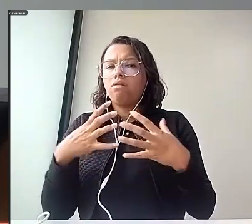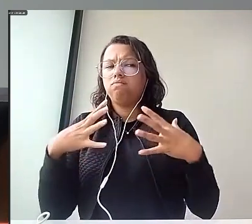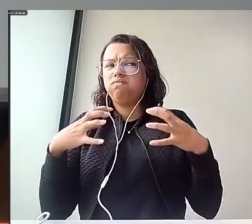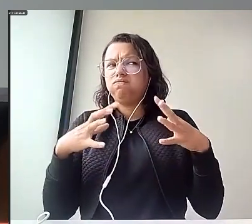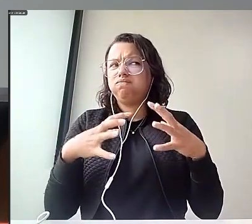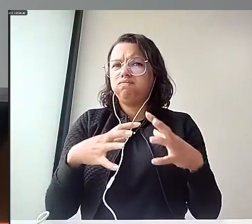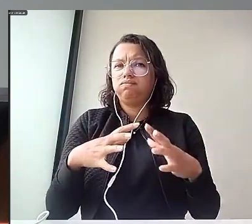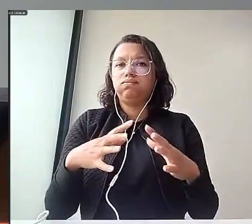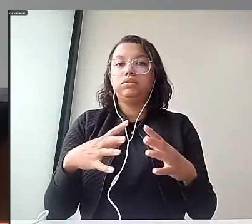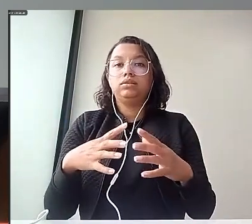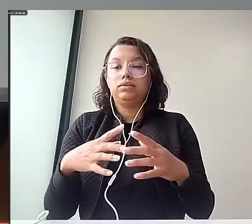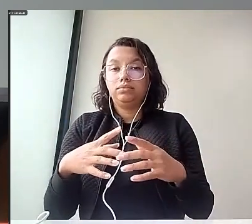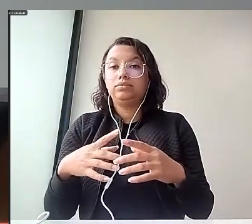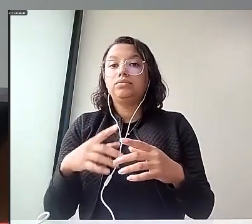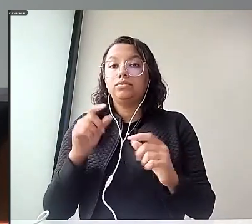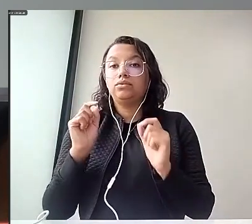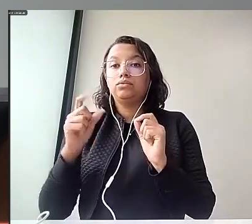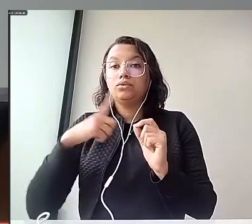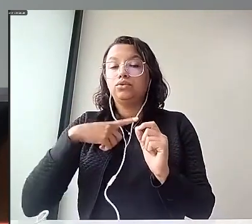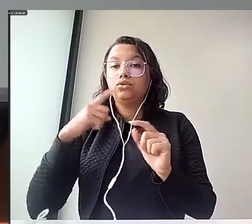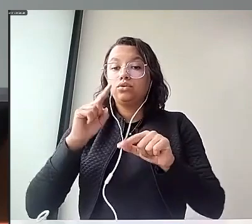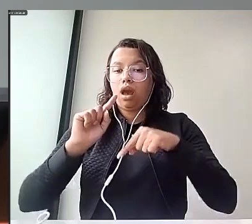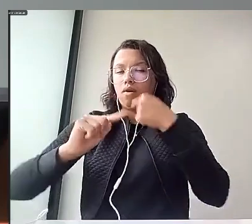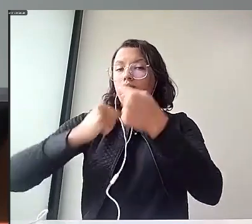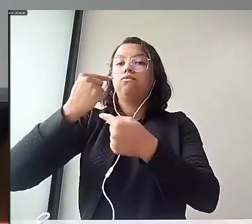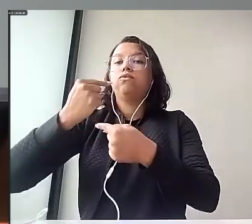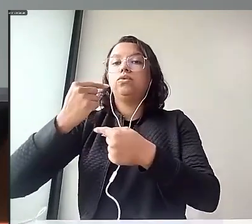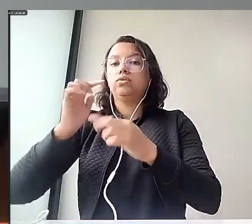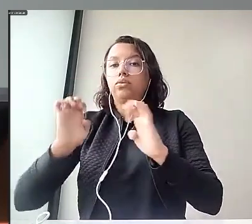lo que había establecido la Revolución Francesa